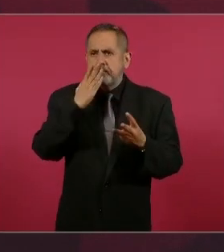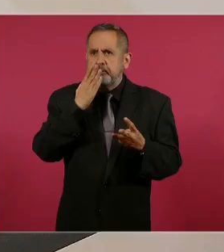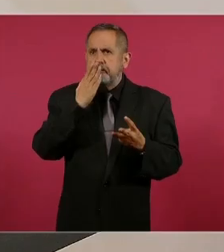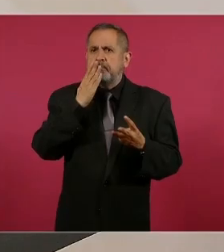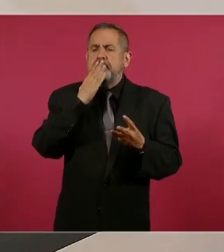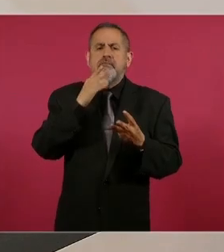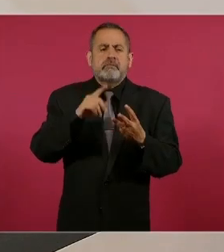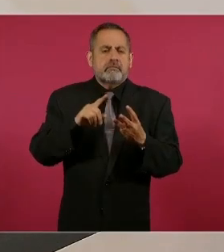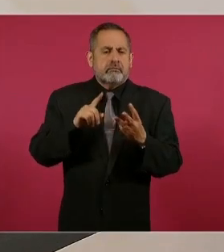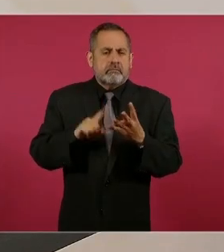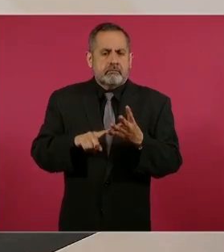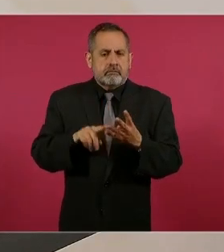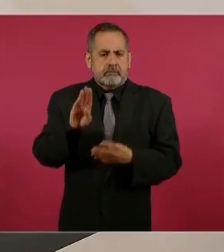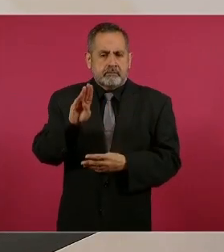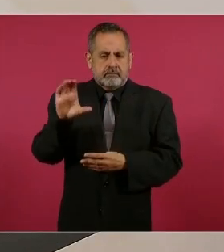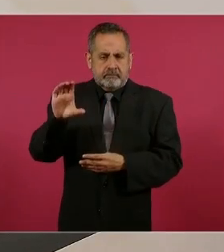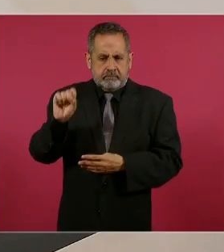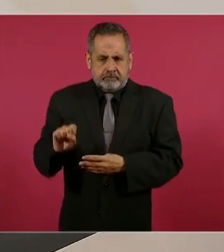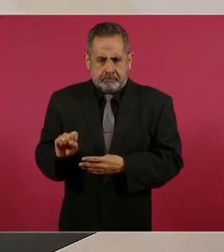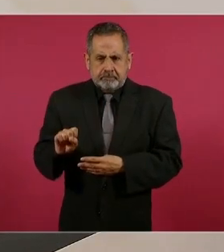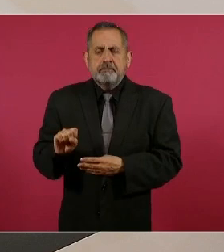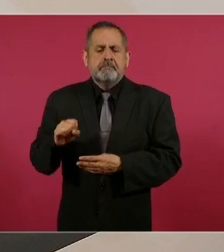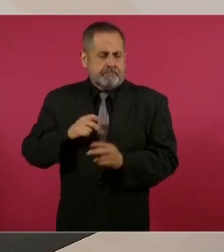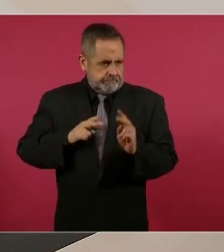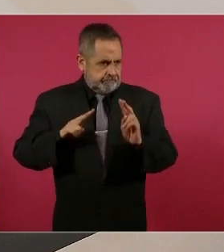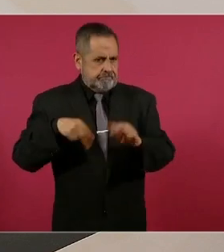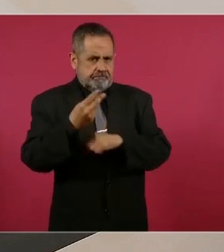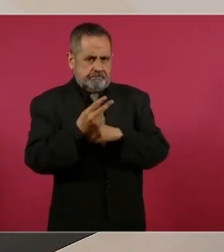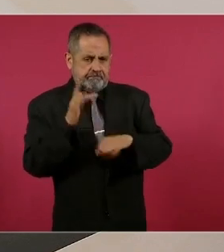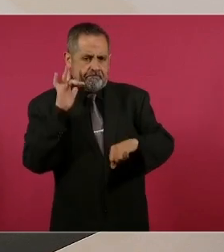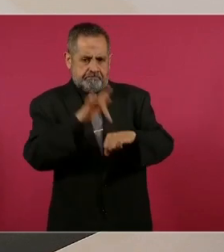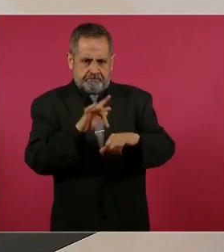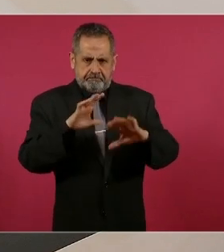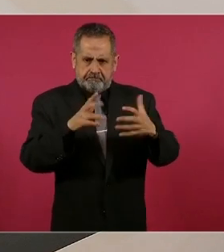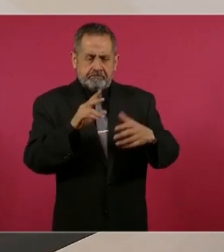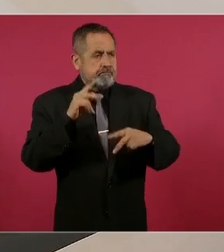Sonora y Baja California Sur.